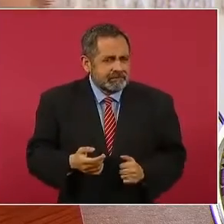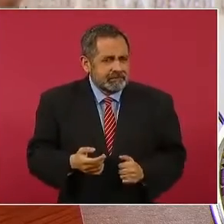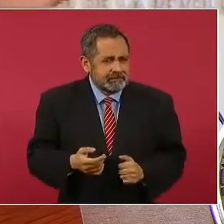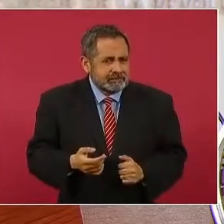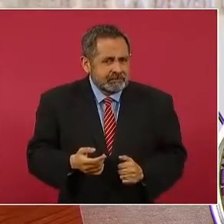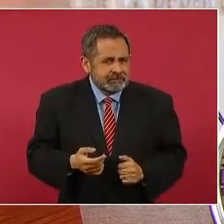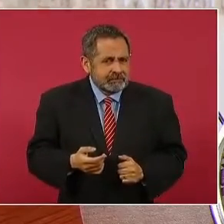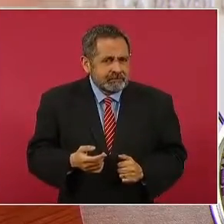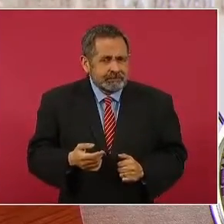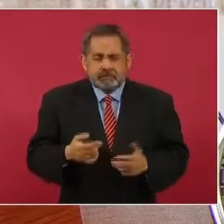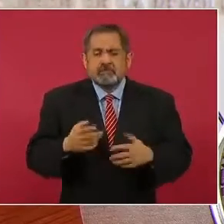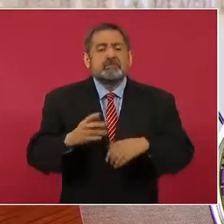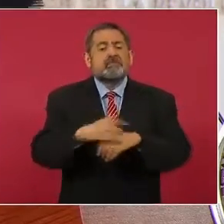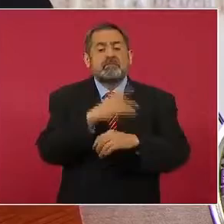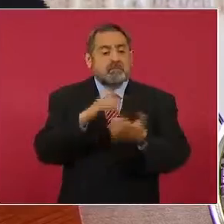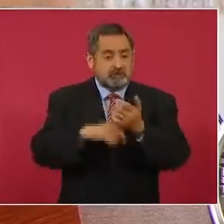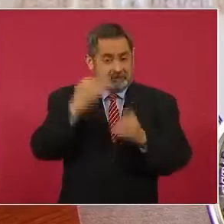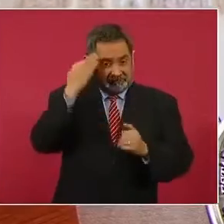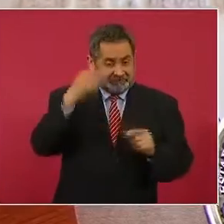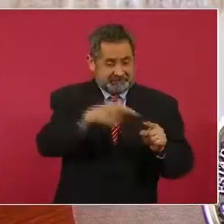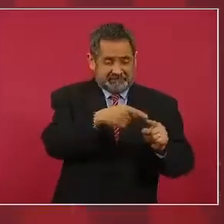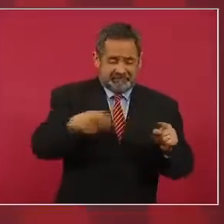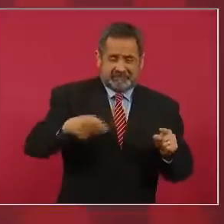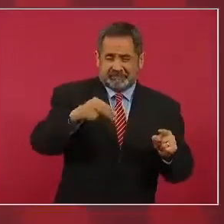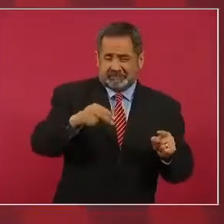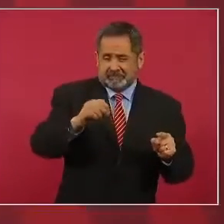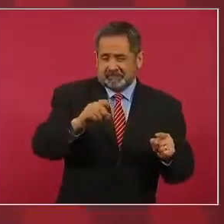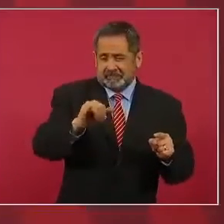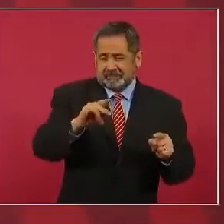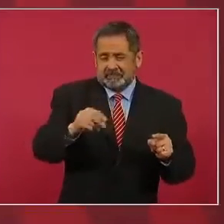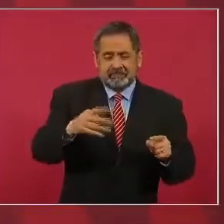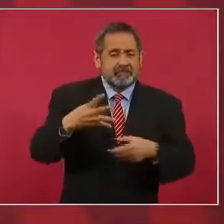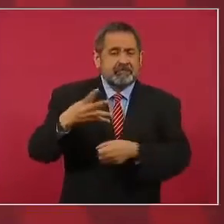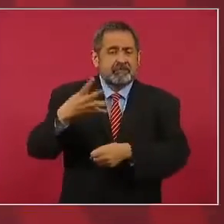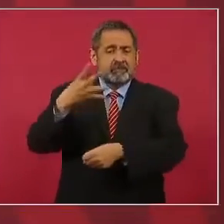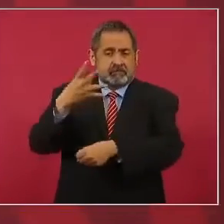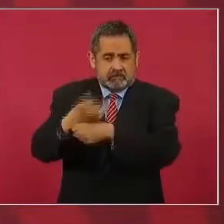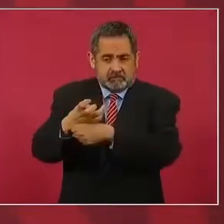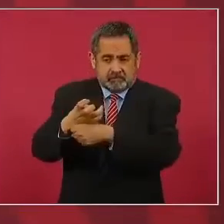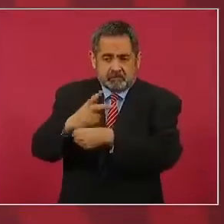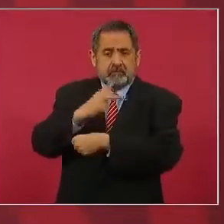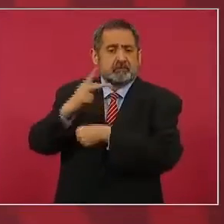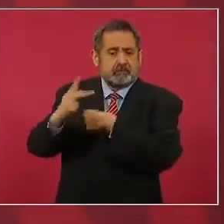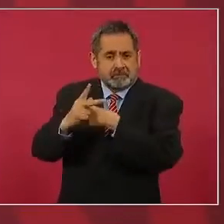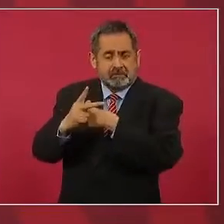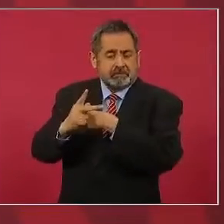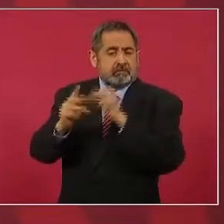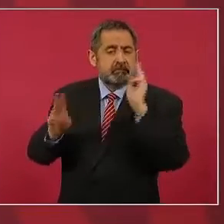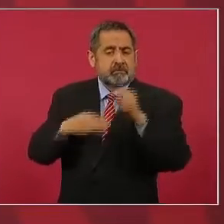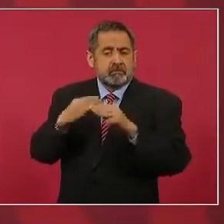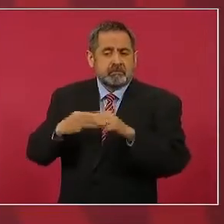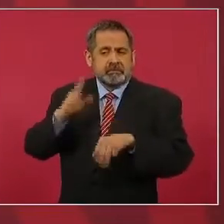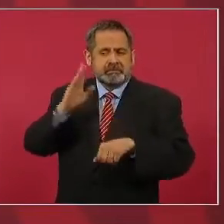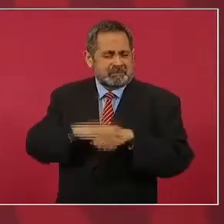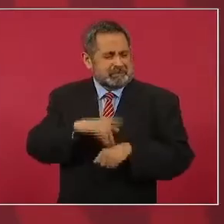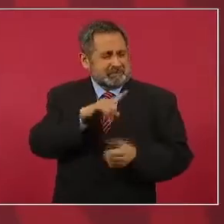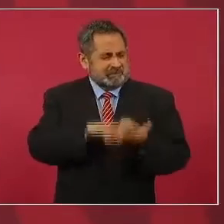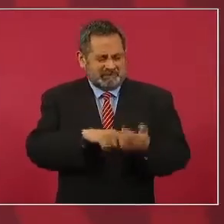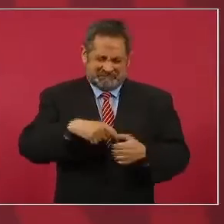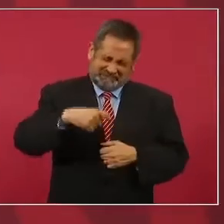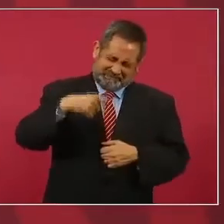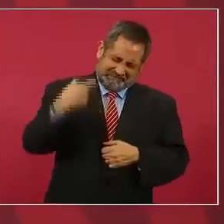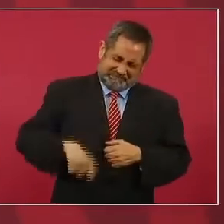¿Por qué llegamos a ser en ese periodo el 4º país en el mundo en más